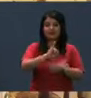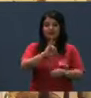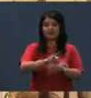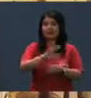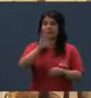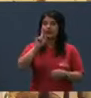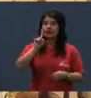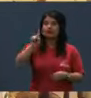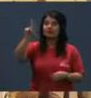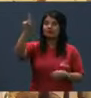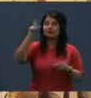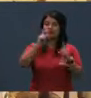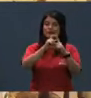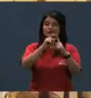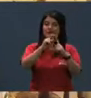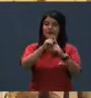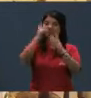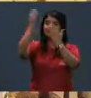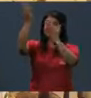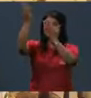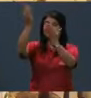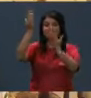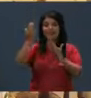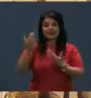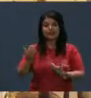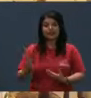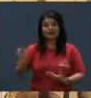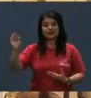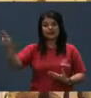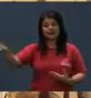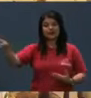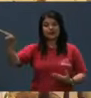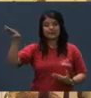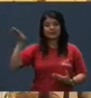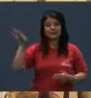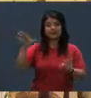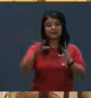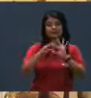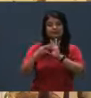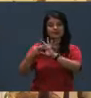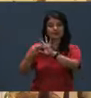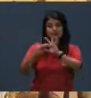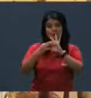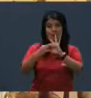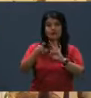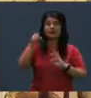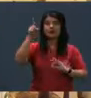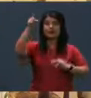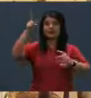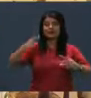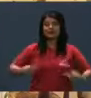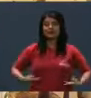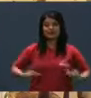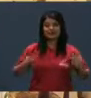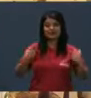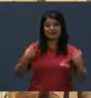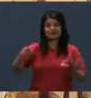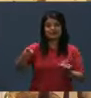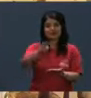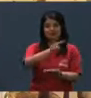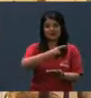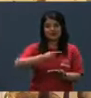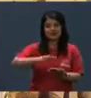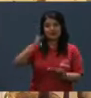palabra, concédele la paz y la unidad. Tú que vives y reinas por los siglos de los